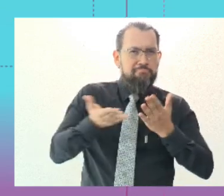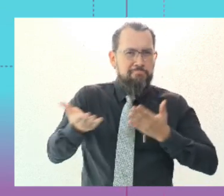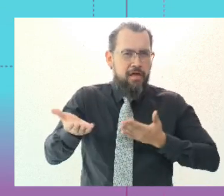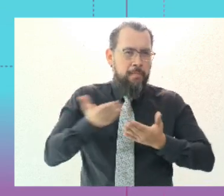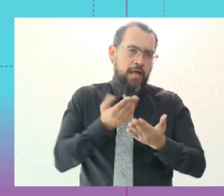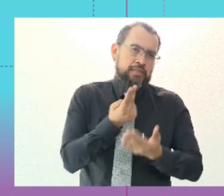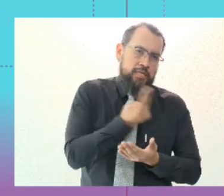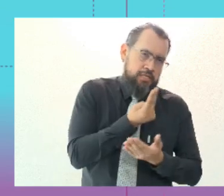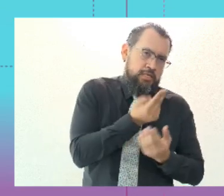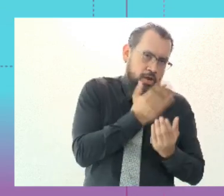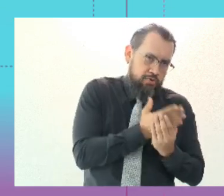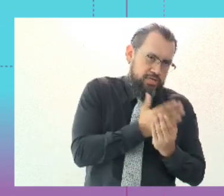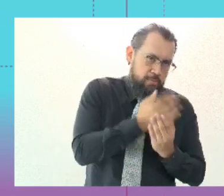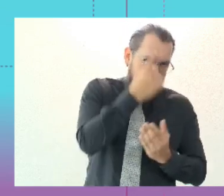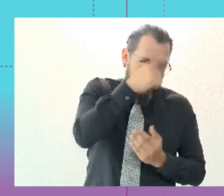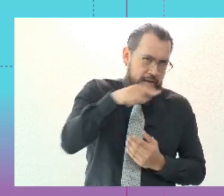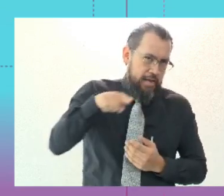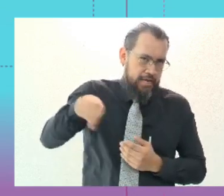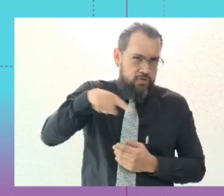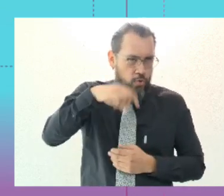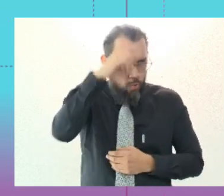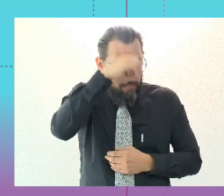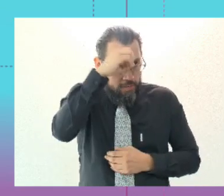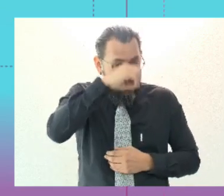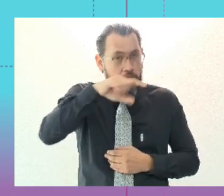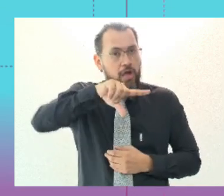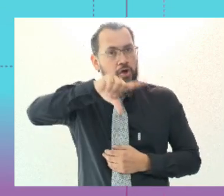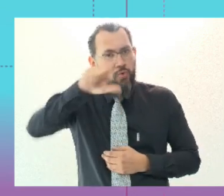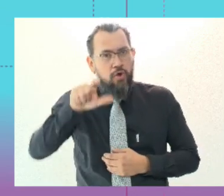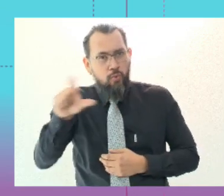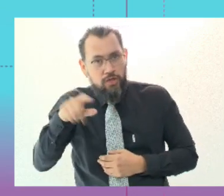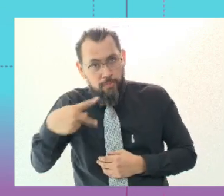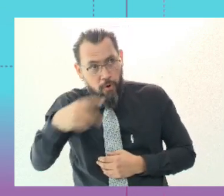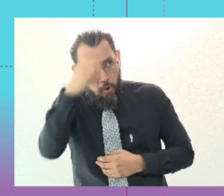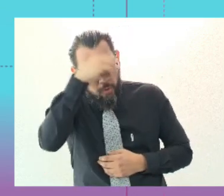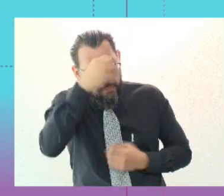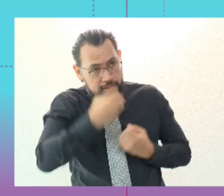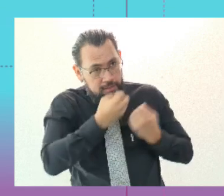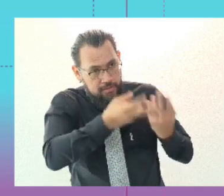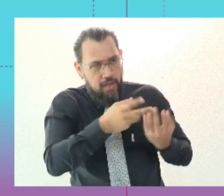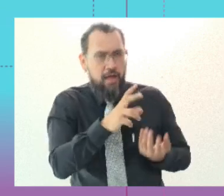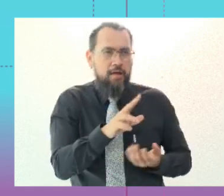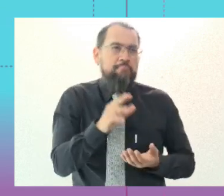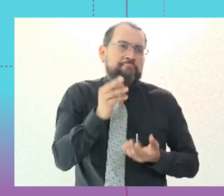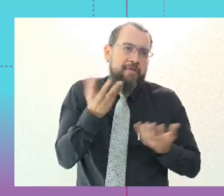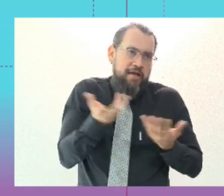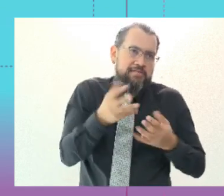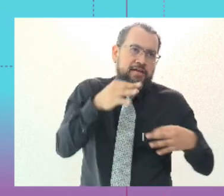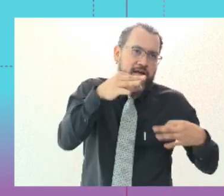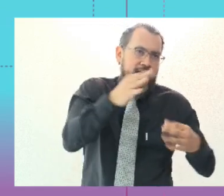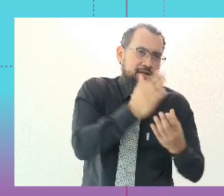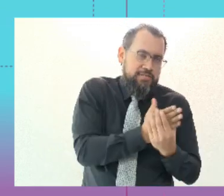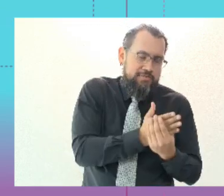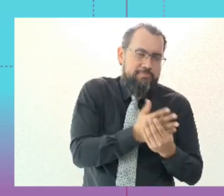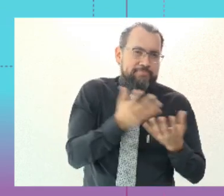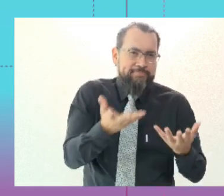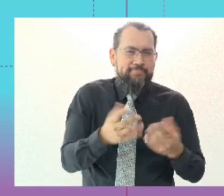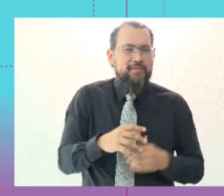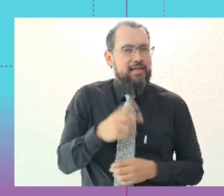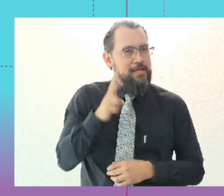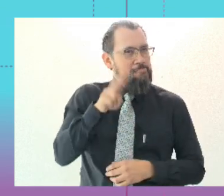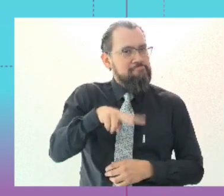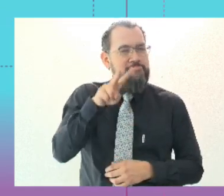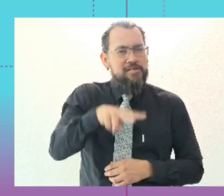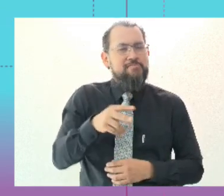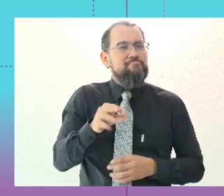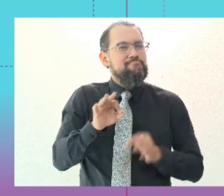los archivos para opinar y que cuando opina genera archivos. Entonces, qué importante lo que nos pone sobre la mesa el